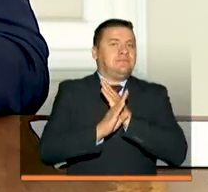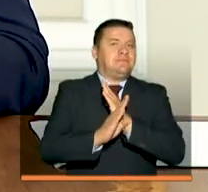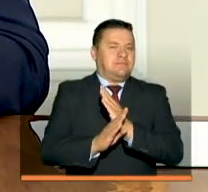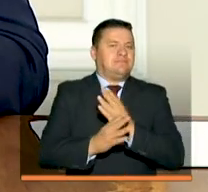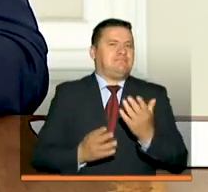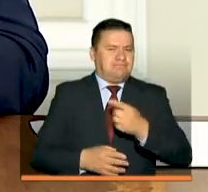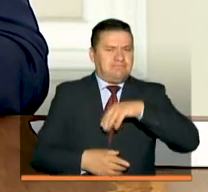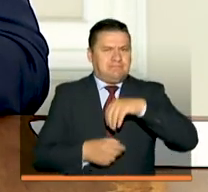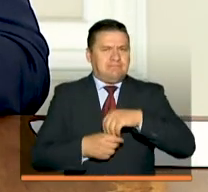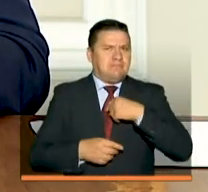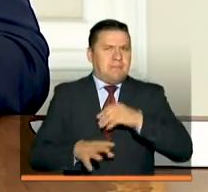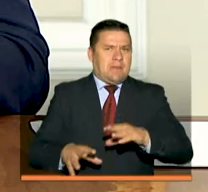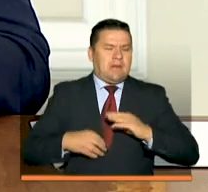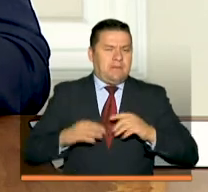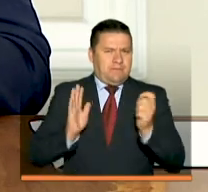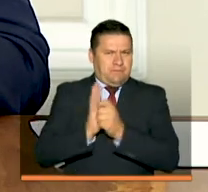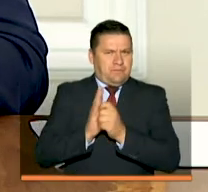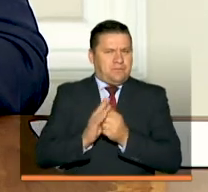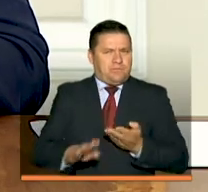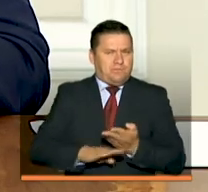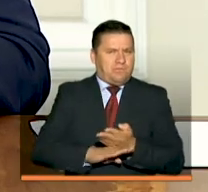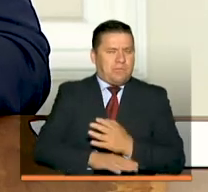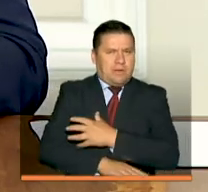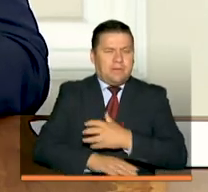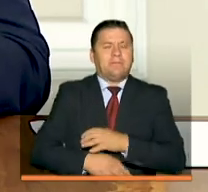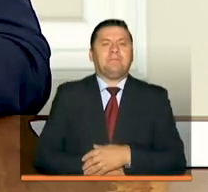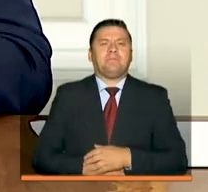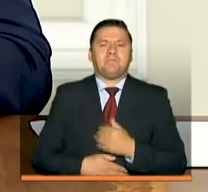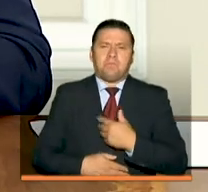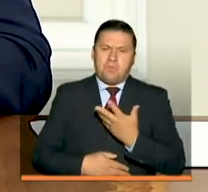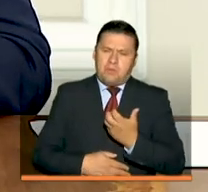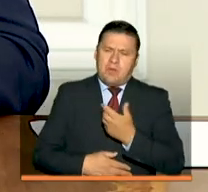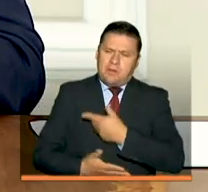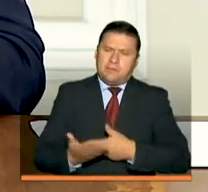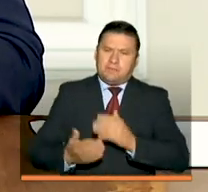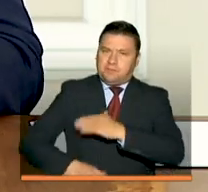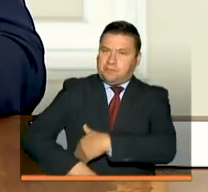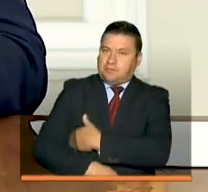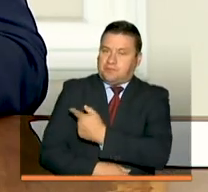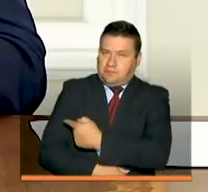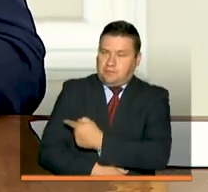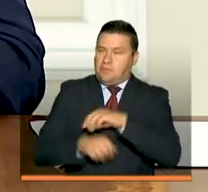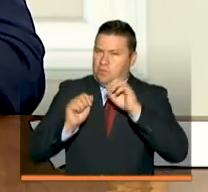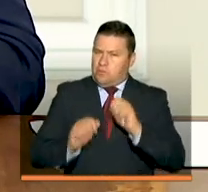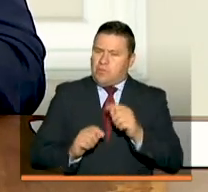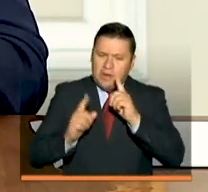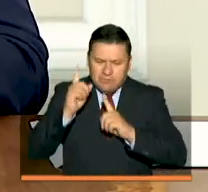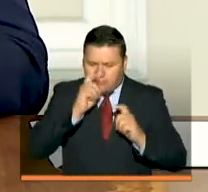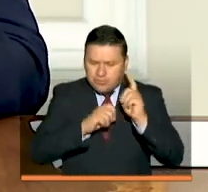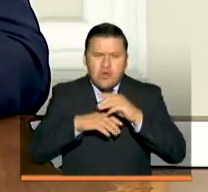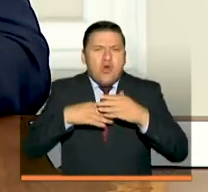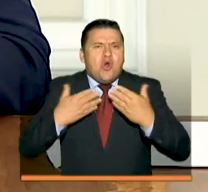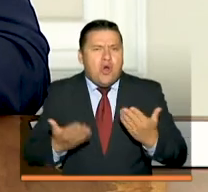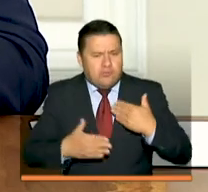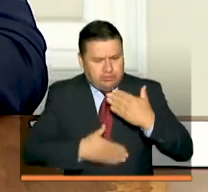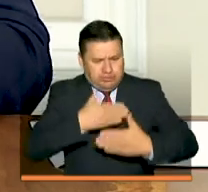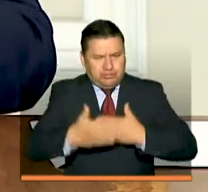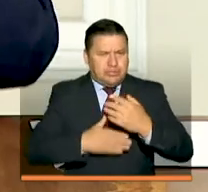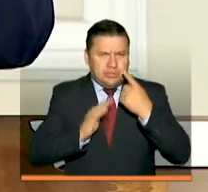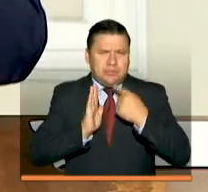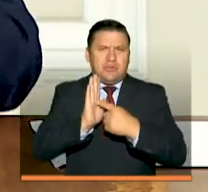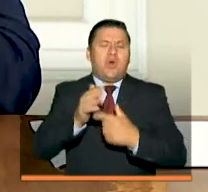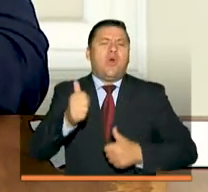bioseguridad están siendo adoptadas con estricto rigor. También quiero que con la ministra podamos reflexionar sobre cómo avanza el